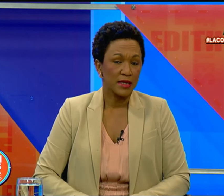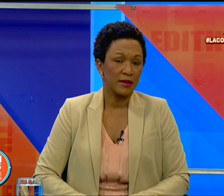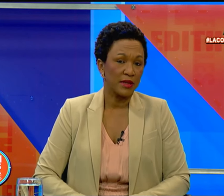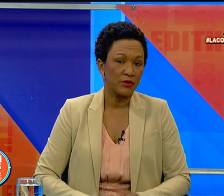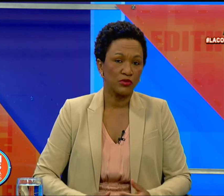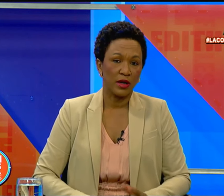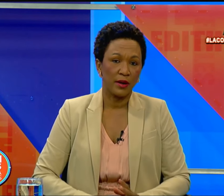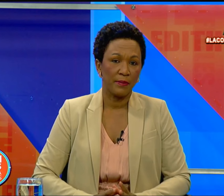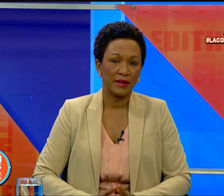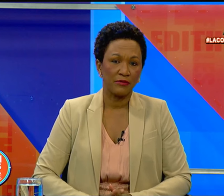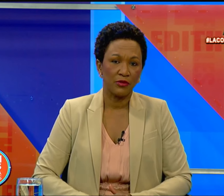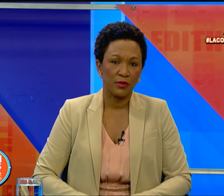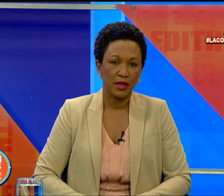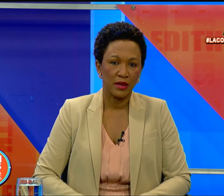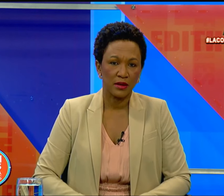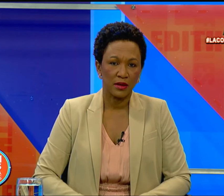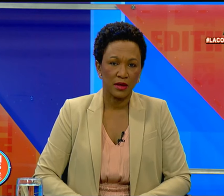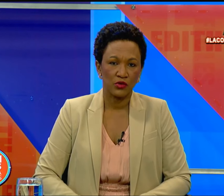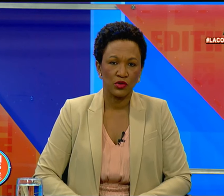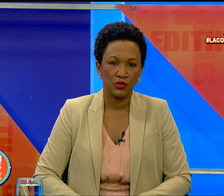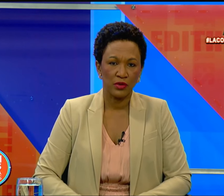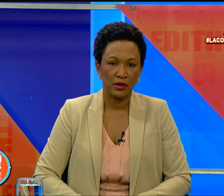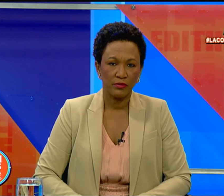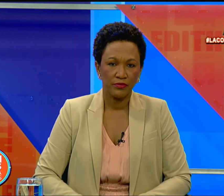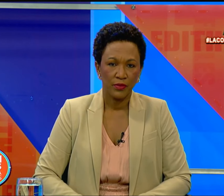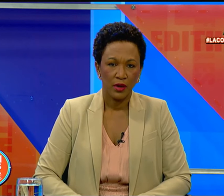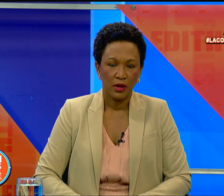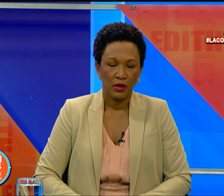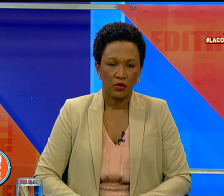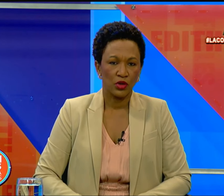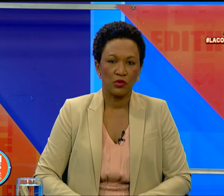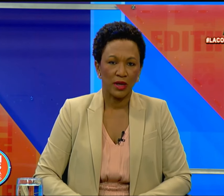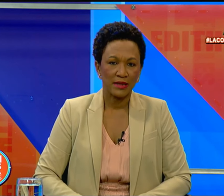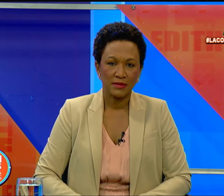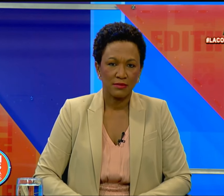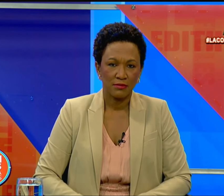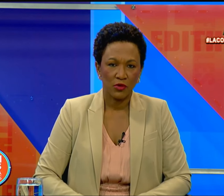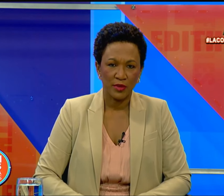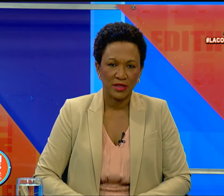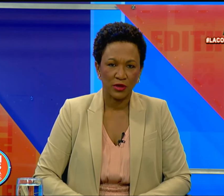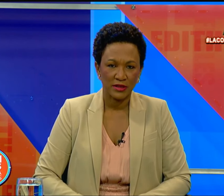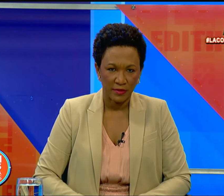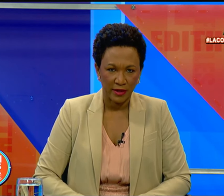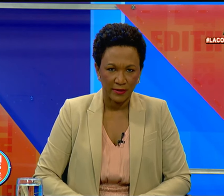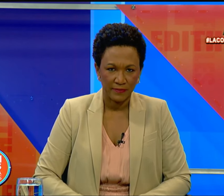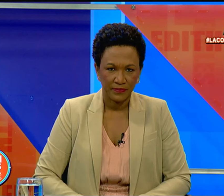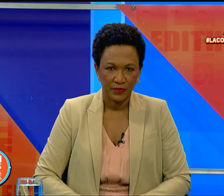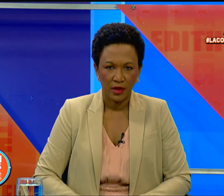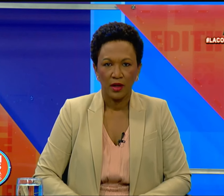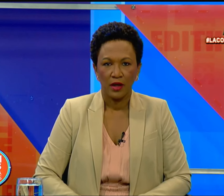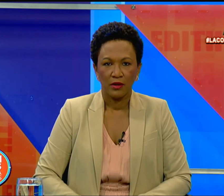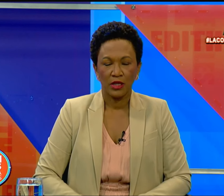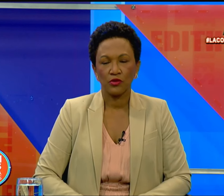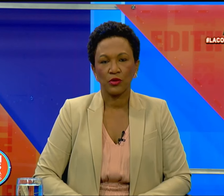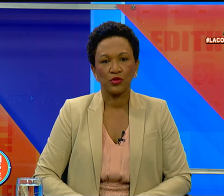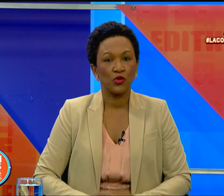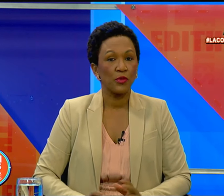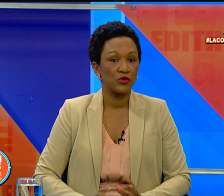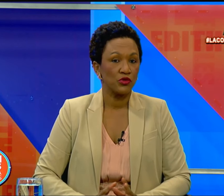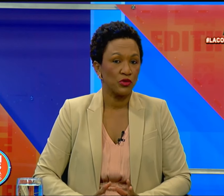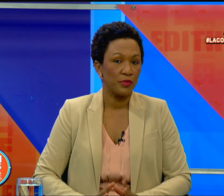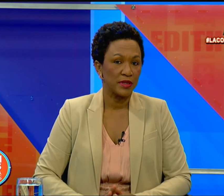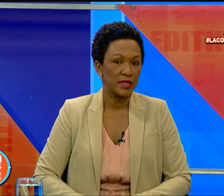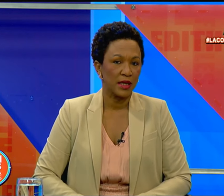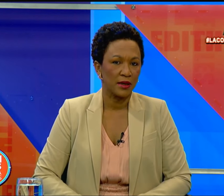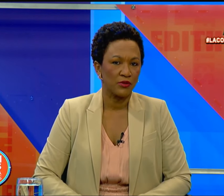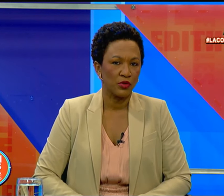Y ciertamente es una plataforma que lo sitúa con titulares comenzando la semana. De hecho, cuando esto comenzó,